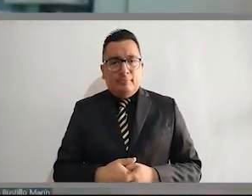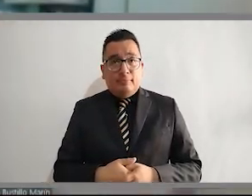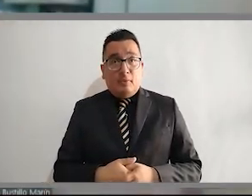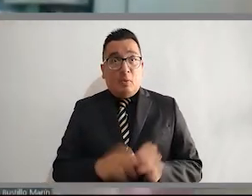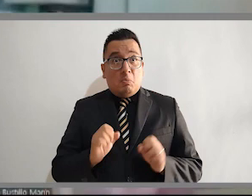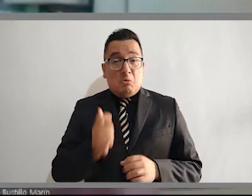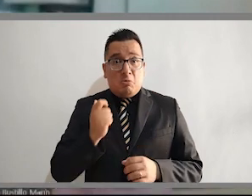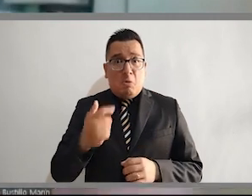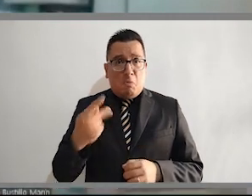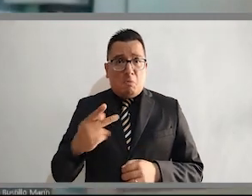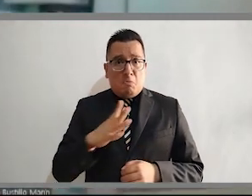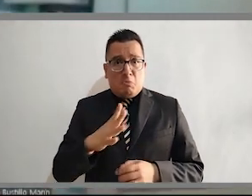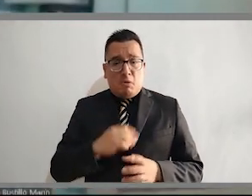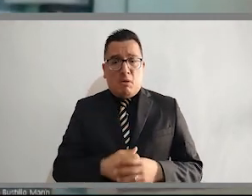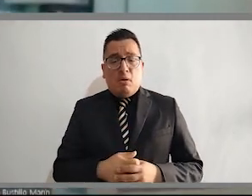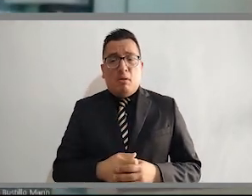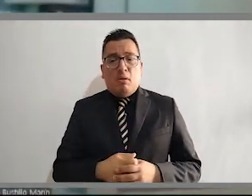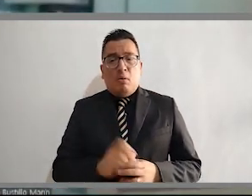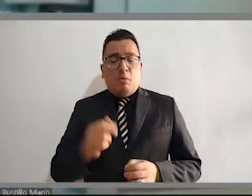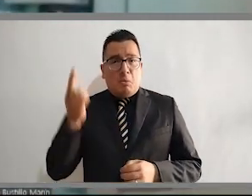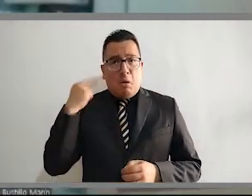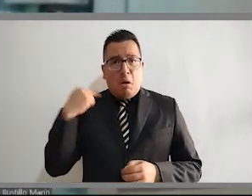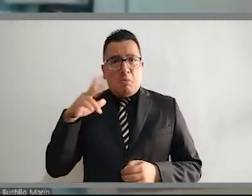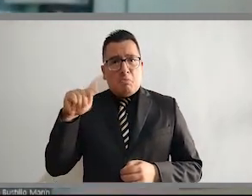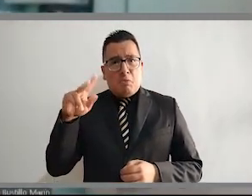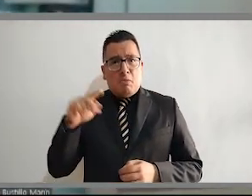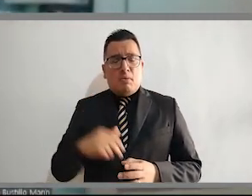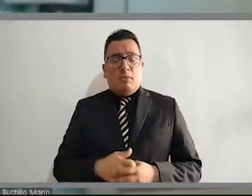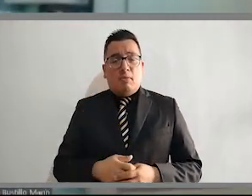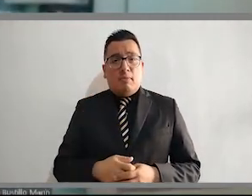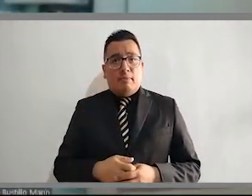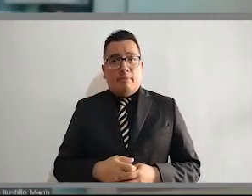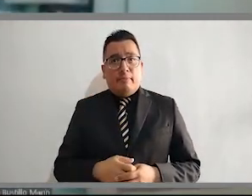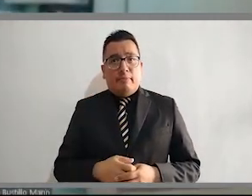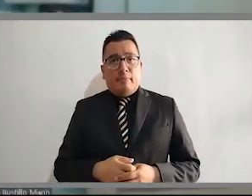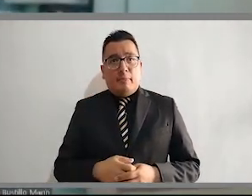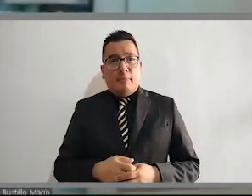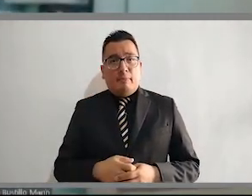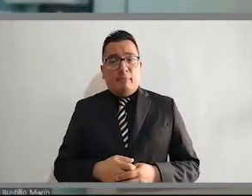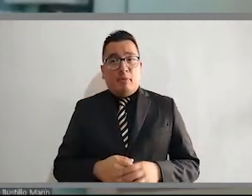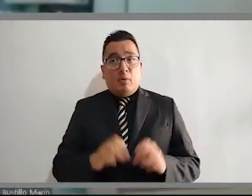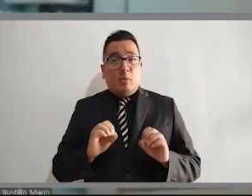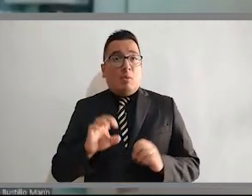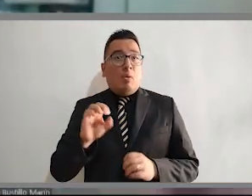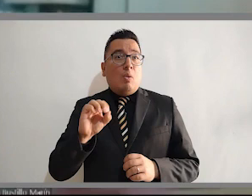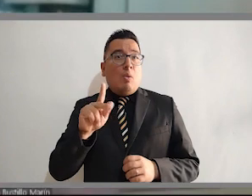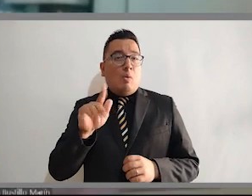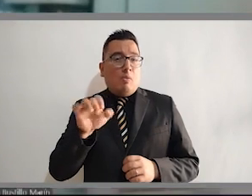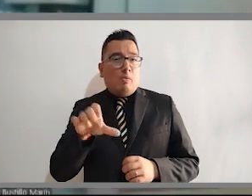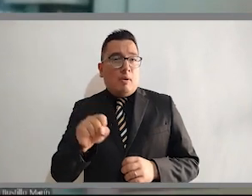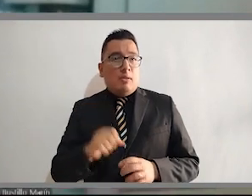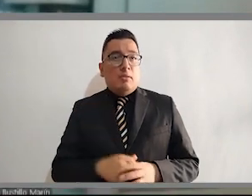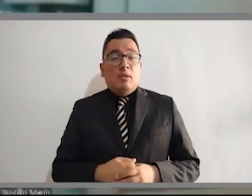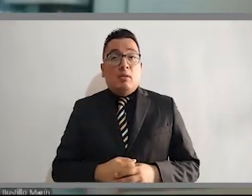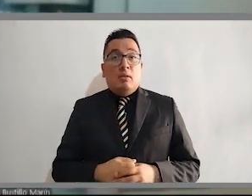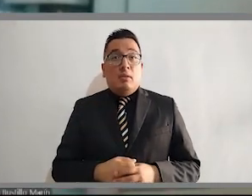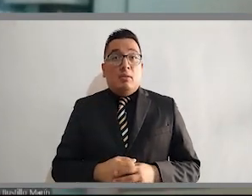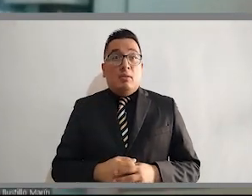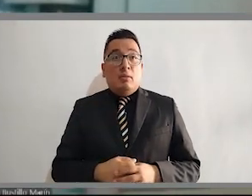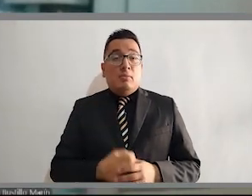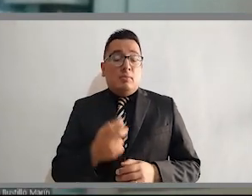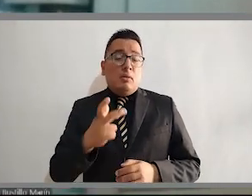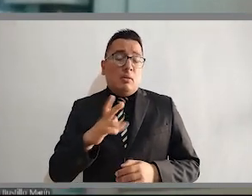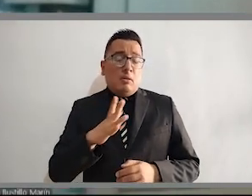recursos públicos que reciben, en la radio y televisión, en los órganos electorales, ¿no? Y